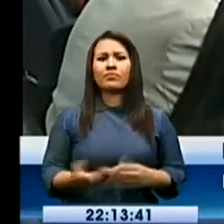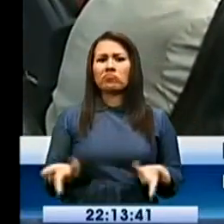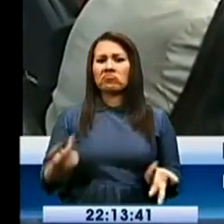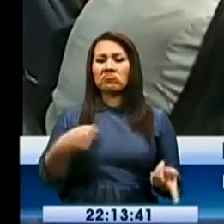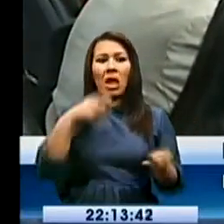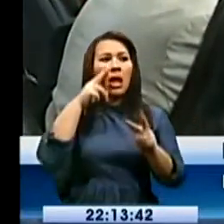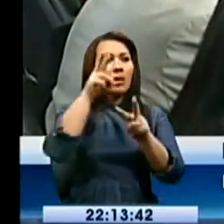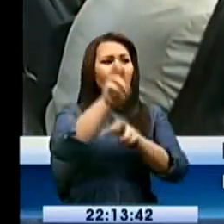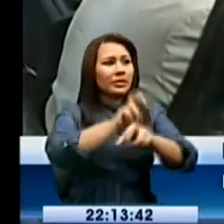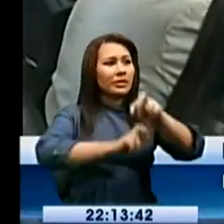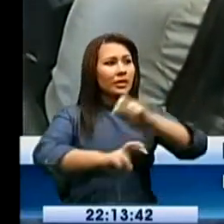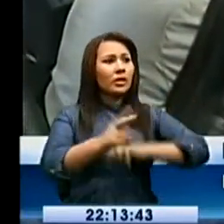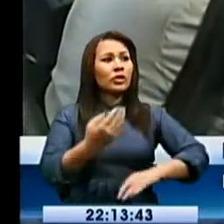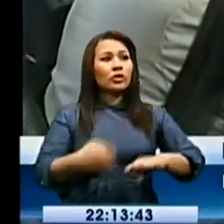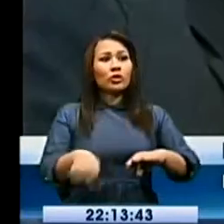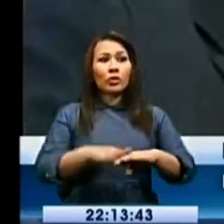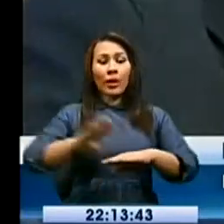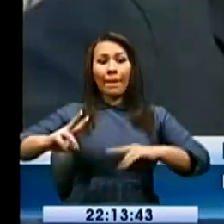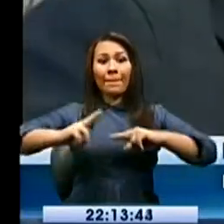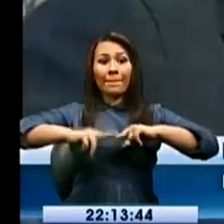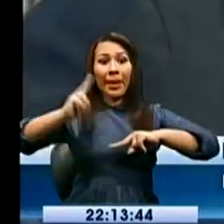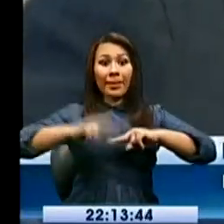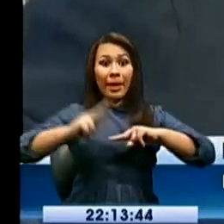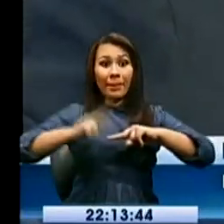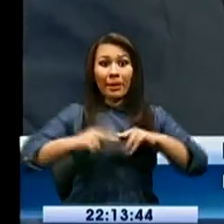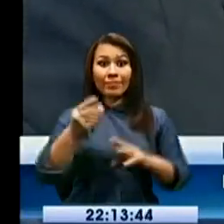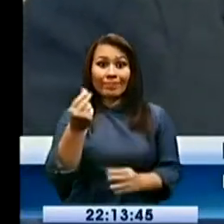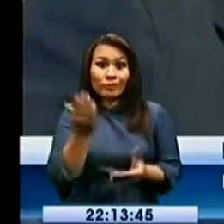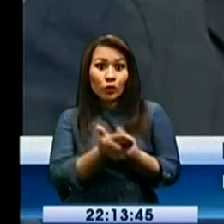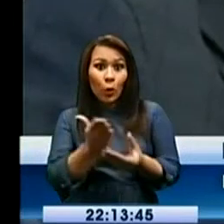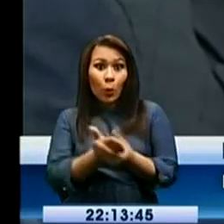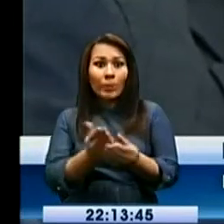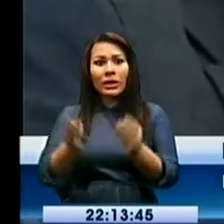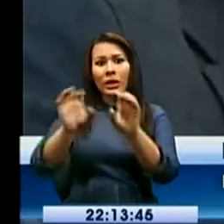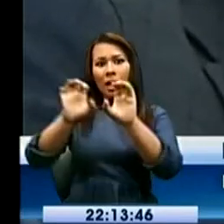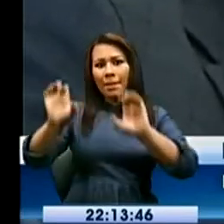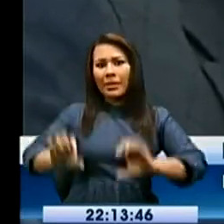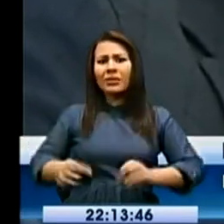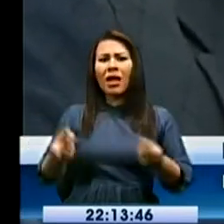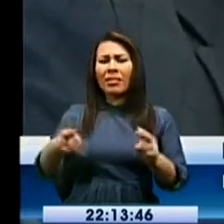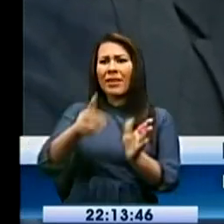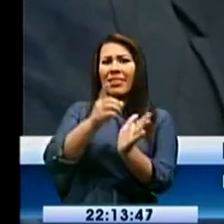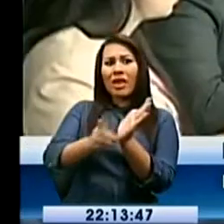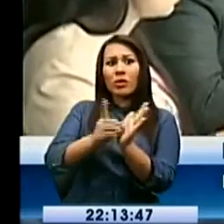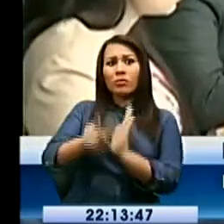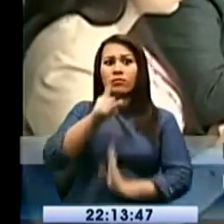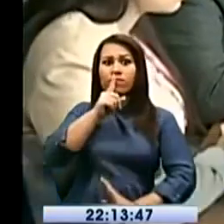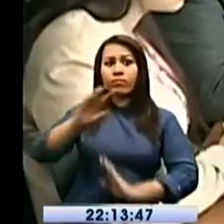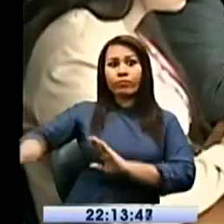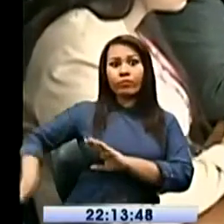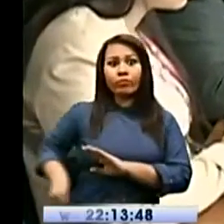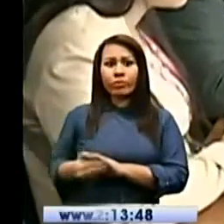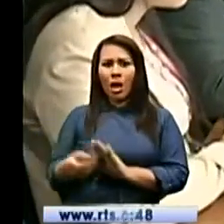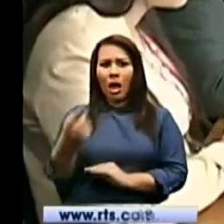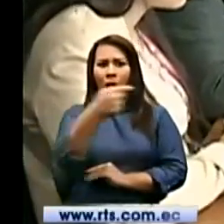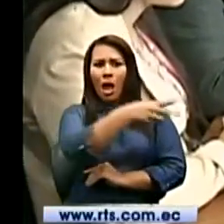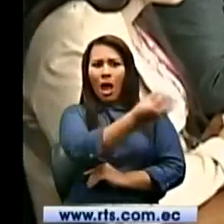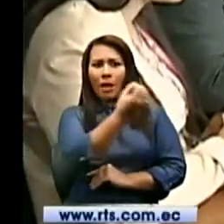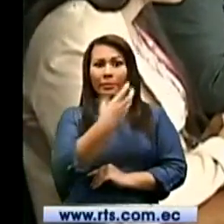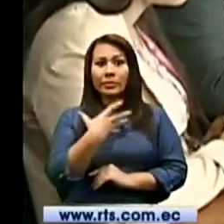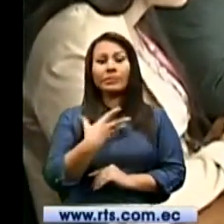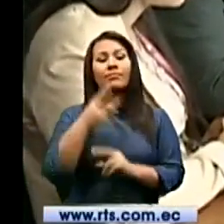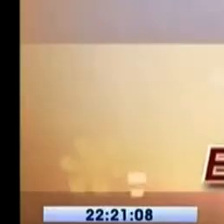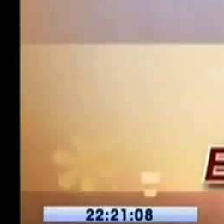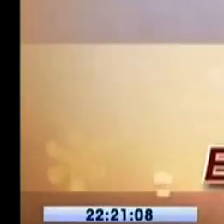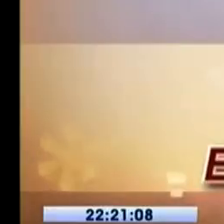investigación no sea solo sobre los Panama Papers, sino que se incluyan denuncias como las que realiza el legislador Cayambe. Informó Javier